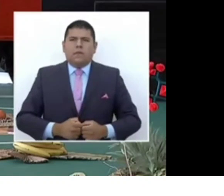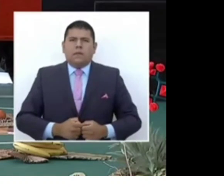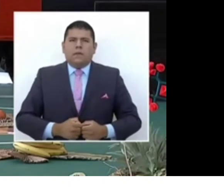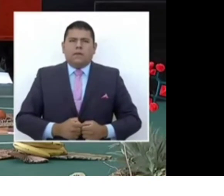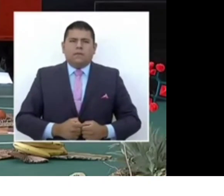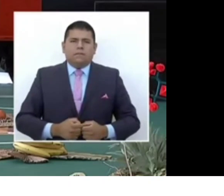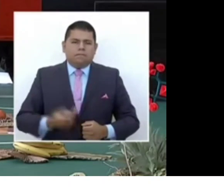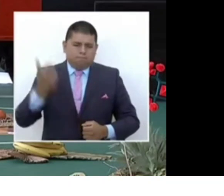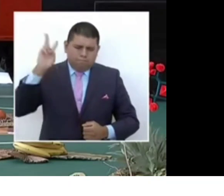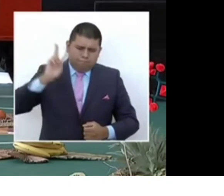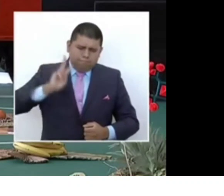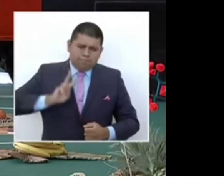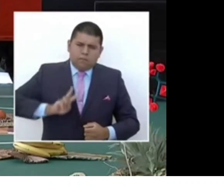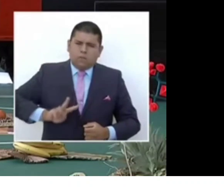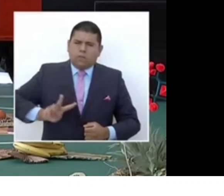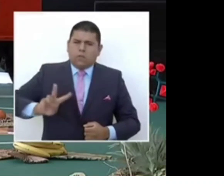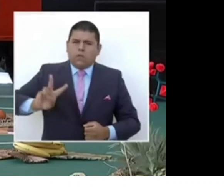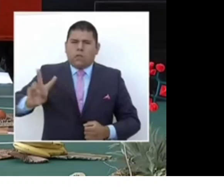viajar